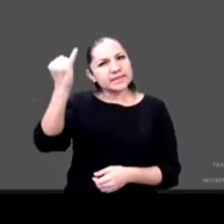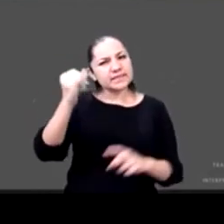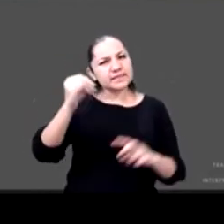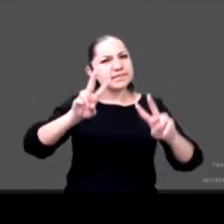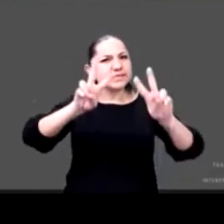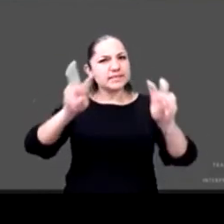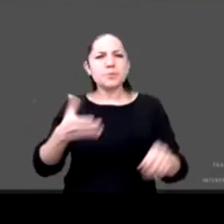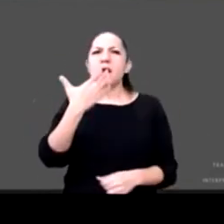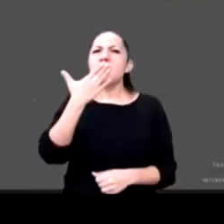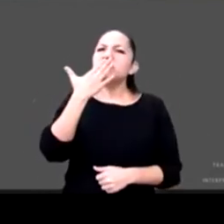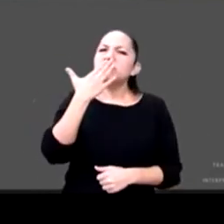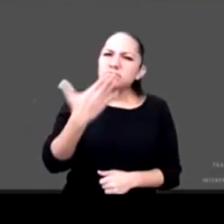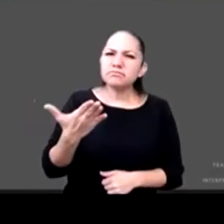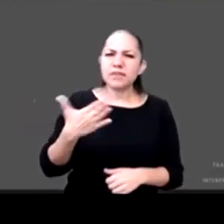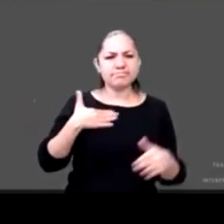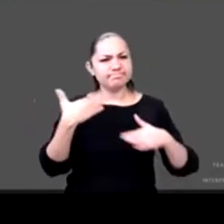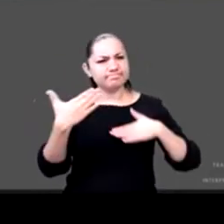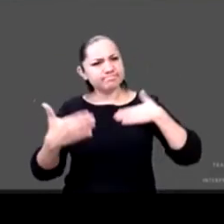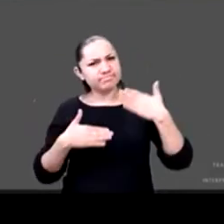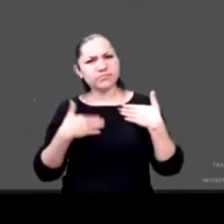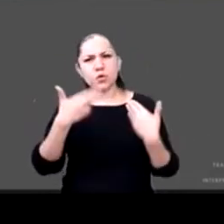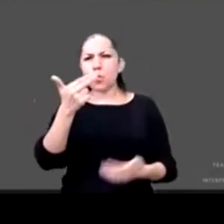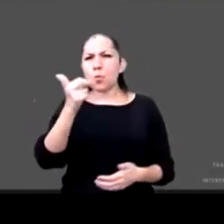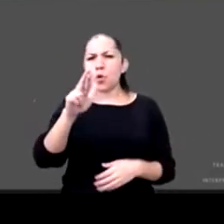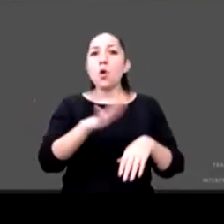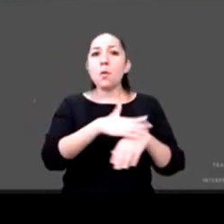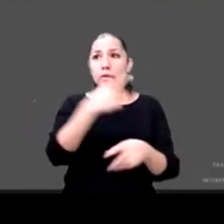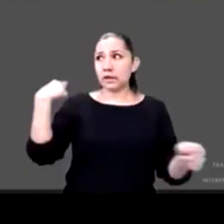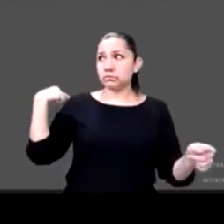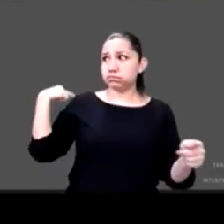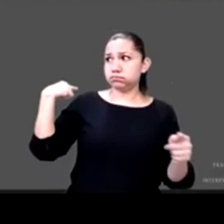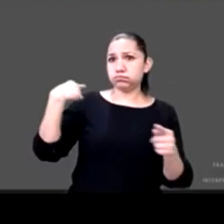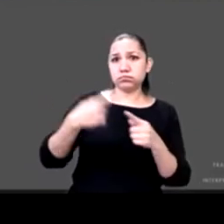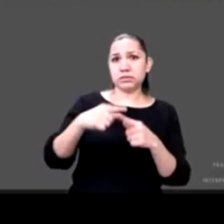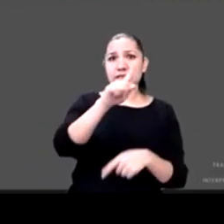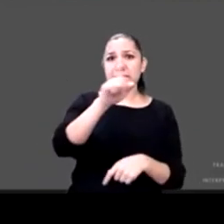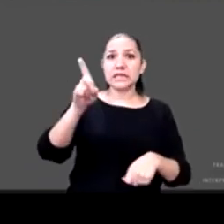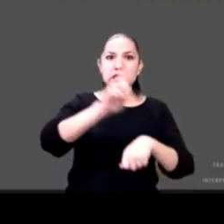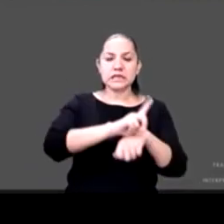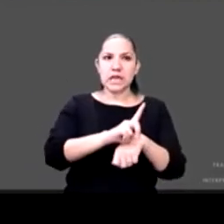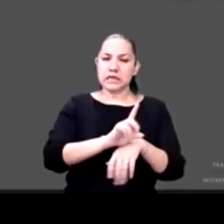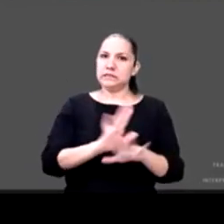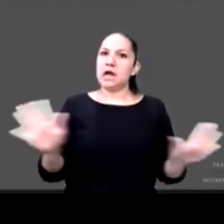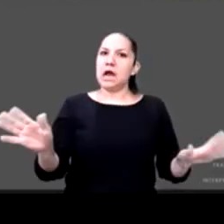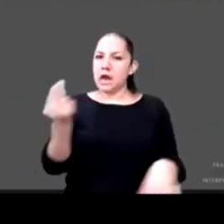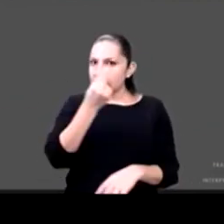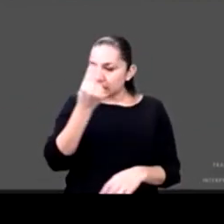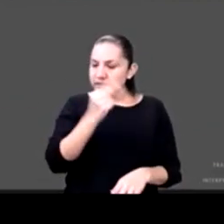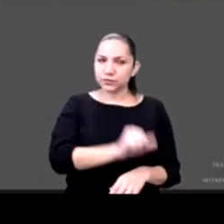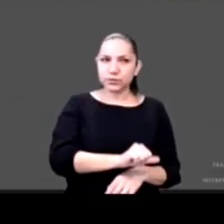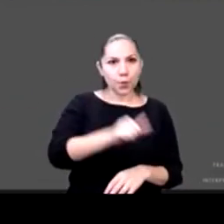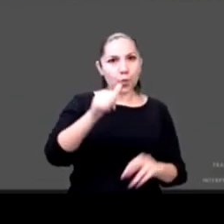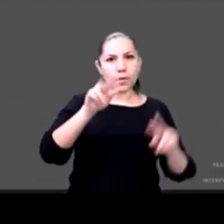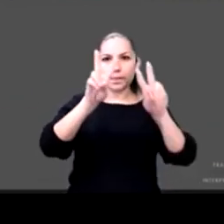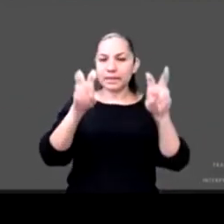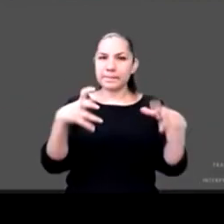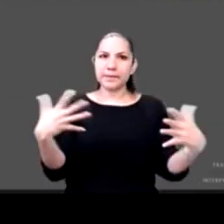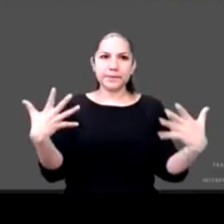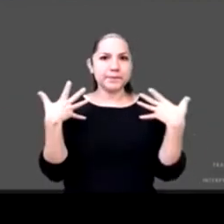ya después de los 100 días, ¿verdad? Que todos lo necesitamos. Muchas gracias. Dani, por favor, ¿cuáles serían las ideas que quieres